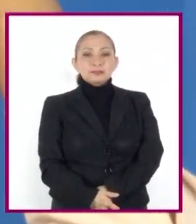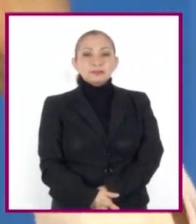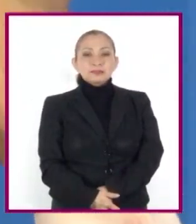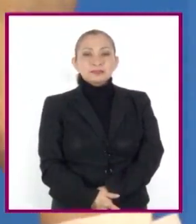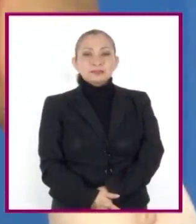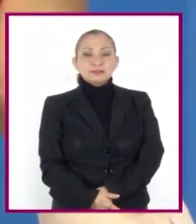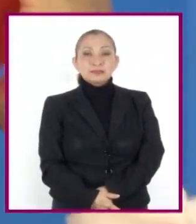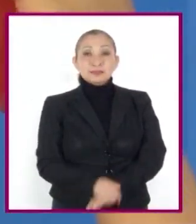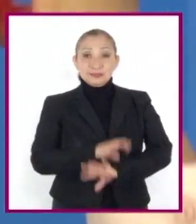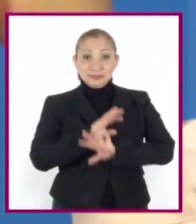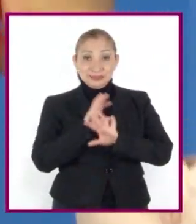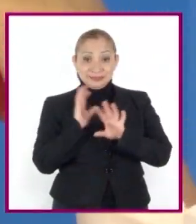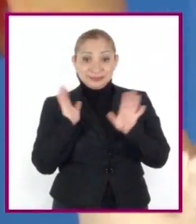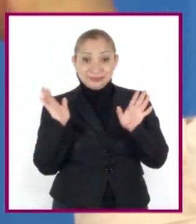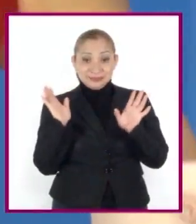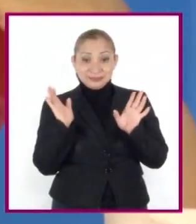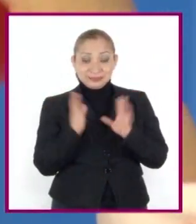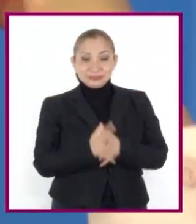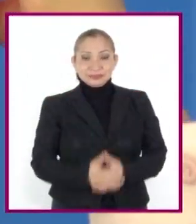Y una vez